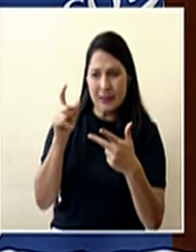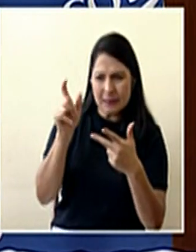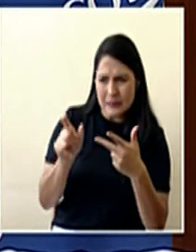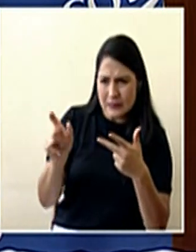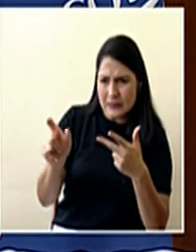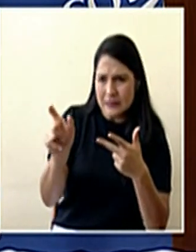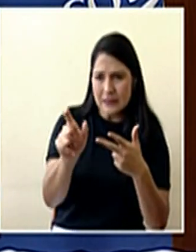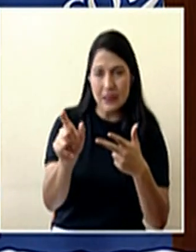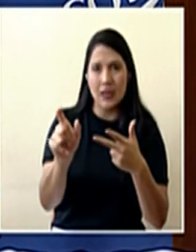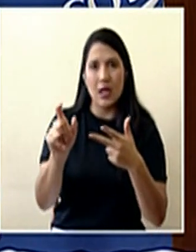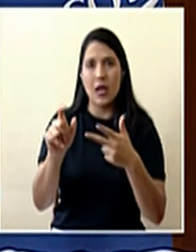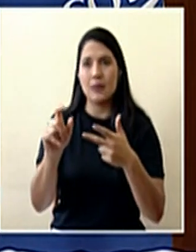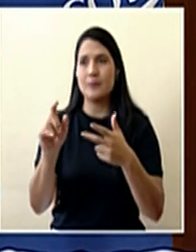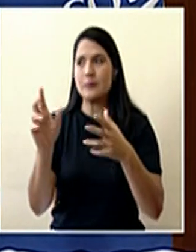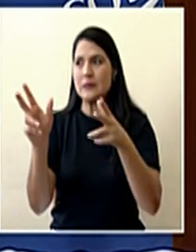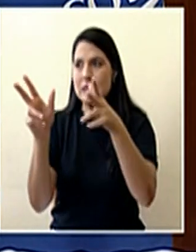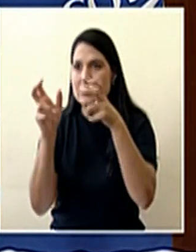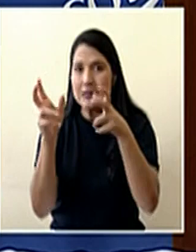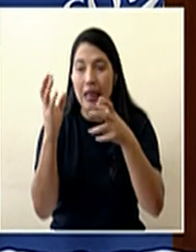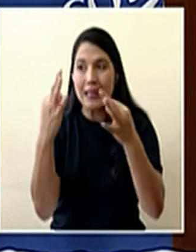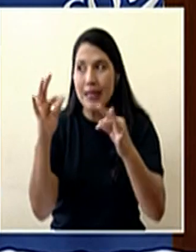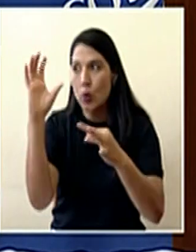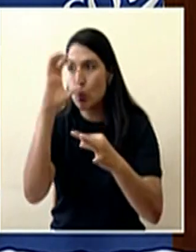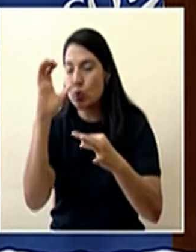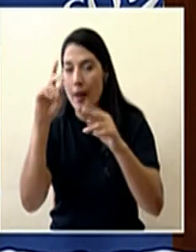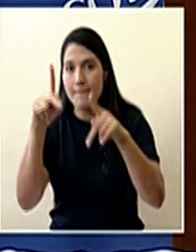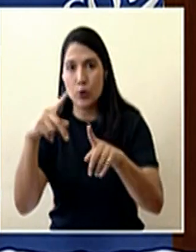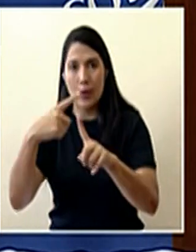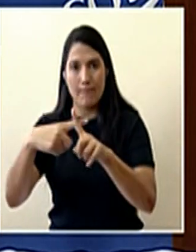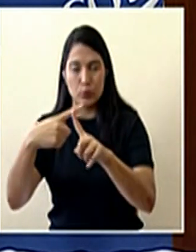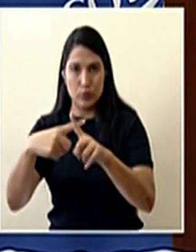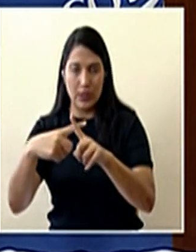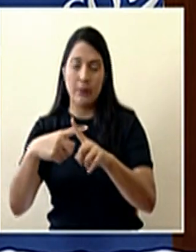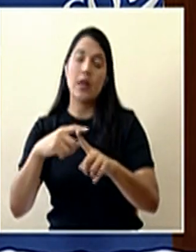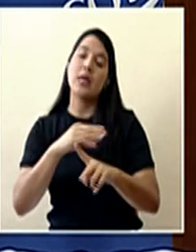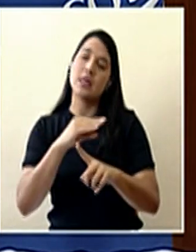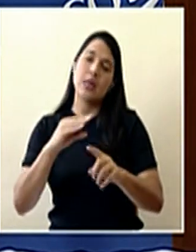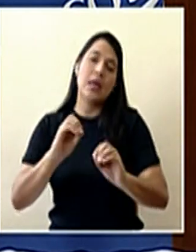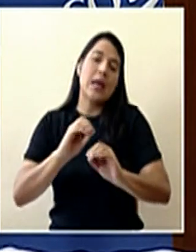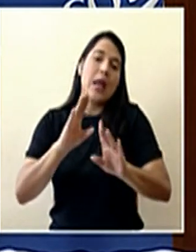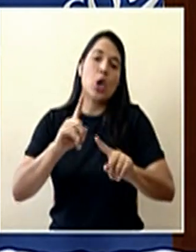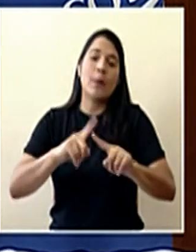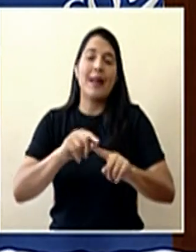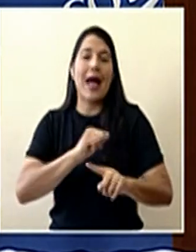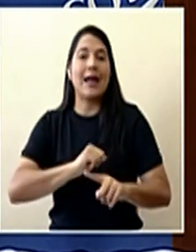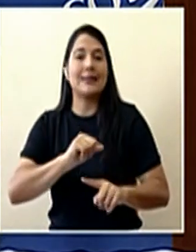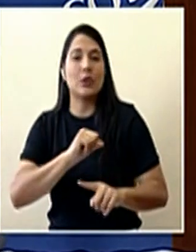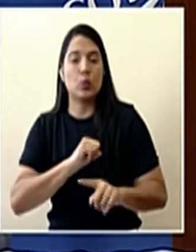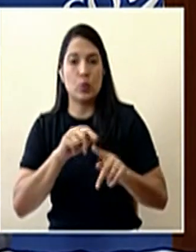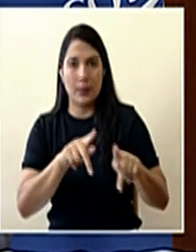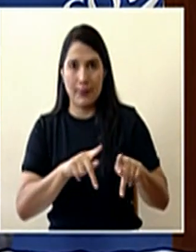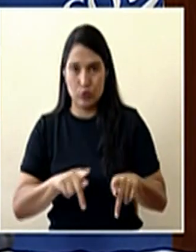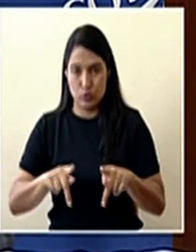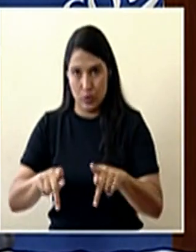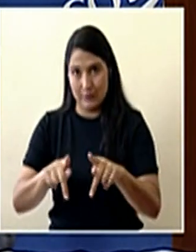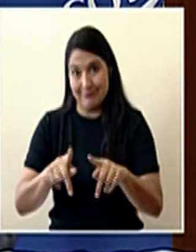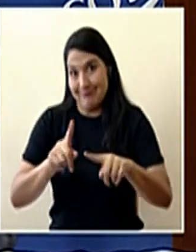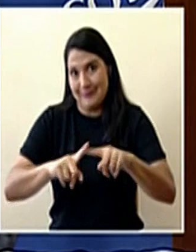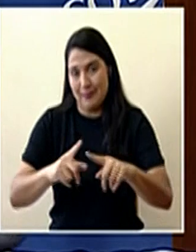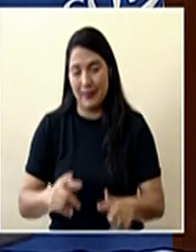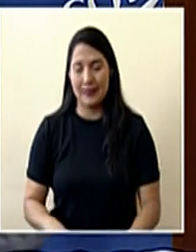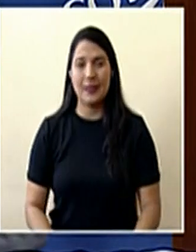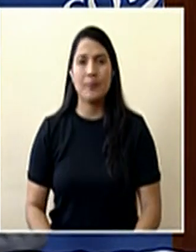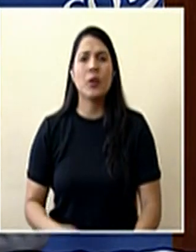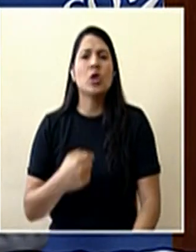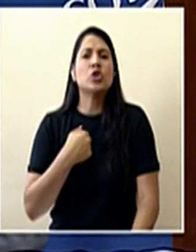la vigilancia centinela, y también, obviamente, desde la respuesta social que se está generando. Yo sé que esto, a veces,